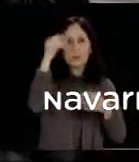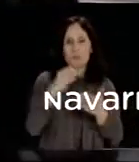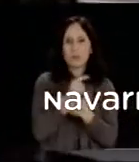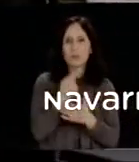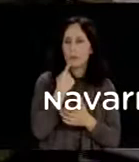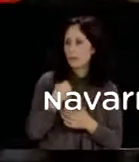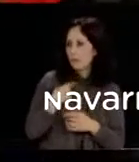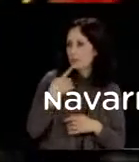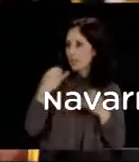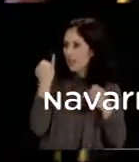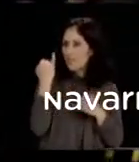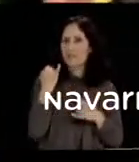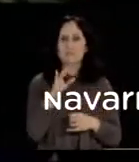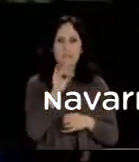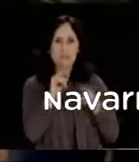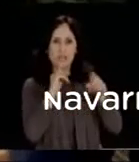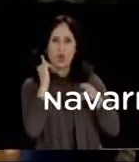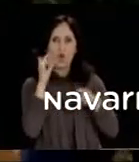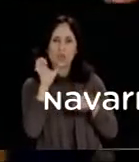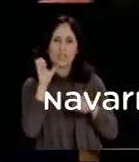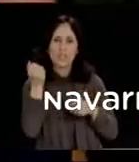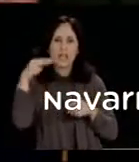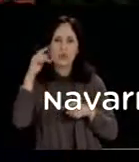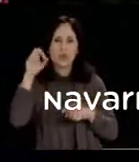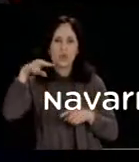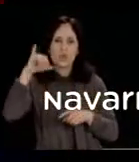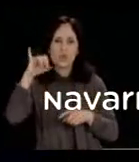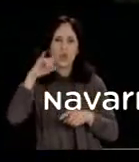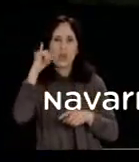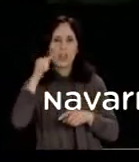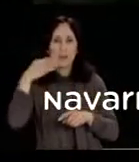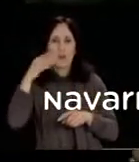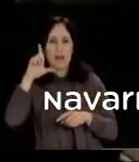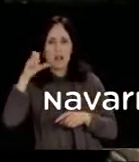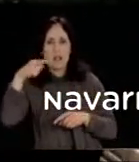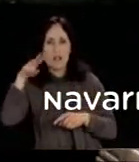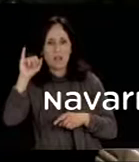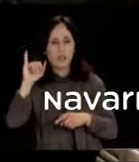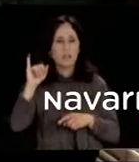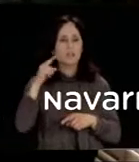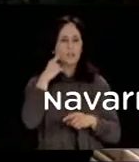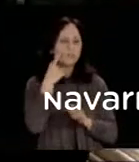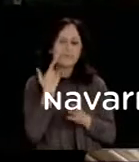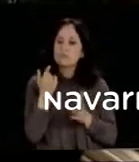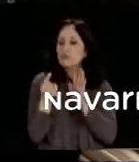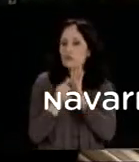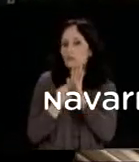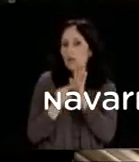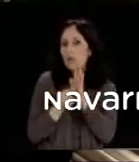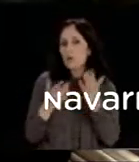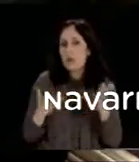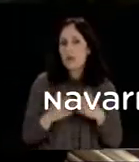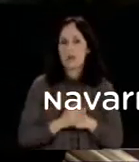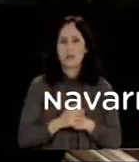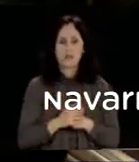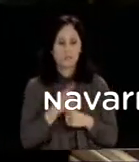jefe, ¿no? Sí, se llama José Antonio Zabalegui. José Antonio, ¿qué nota le damos a la jornada de hoy? Sí, para nosotros es un 10, claro. Un 10 siempre. ¿Hemos